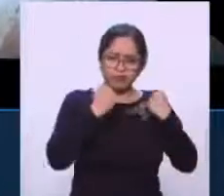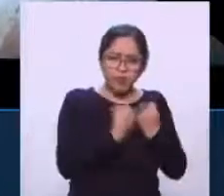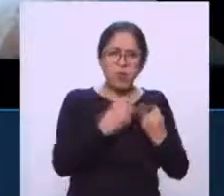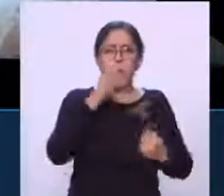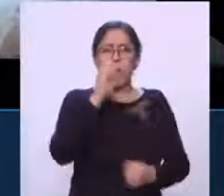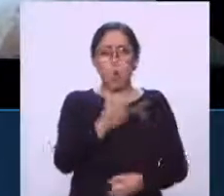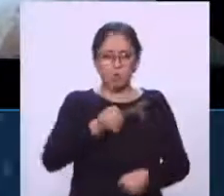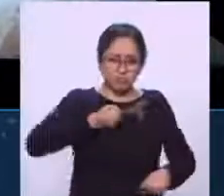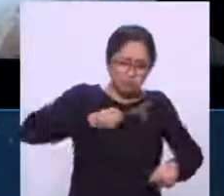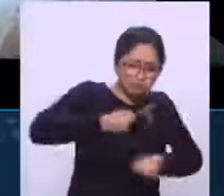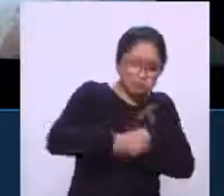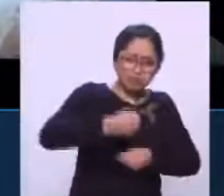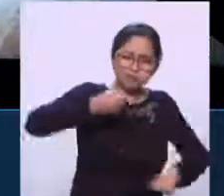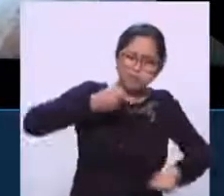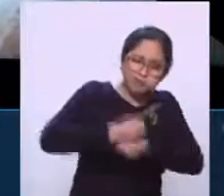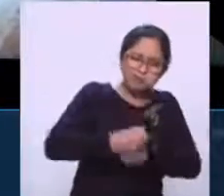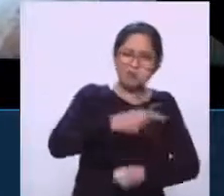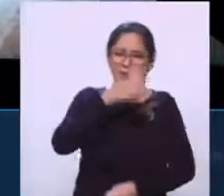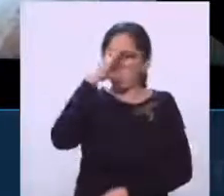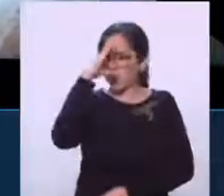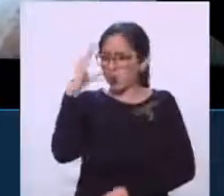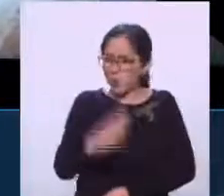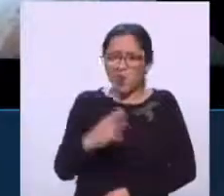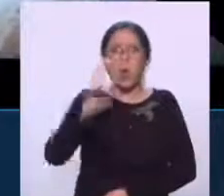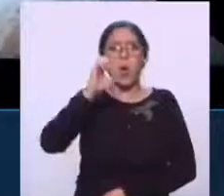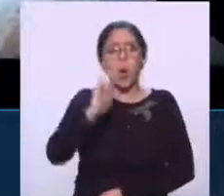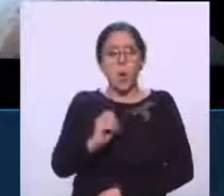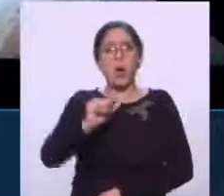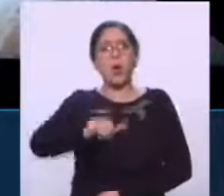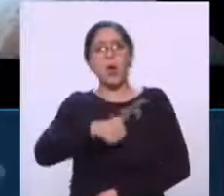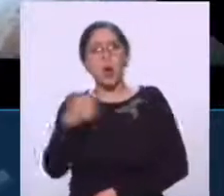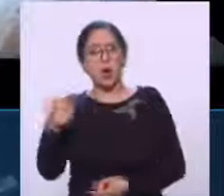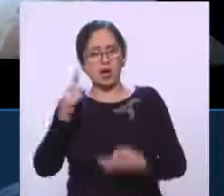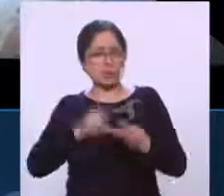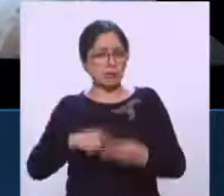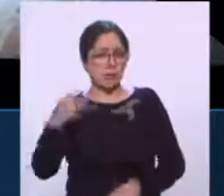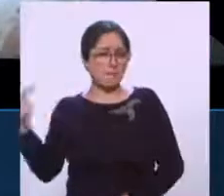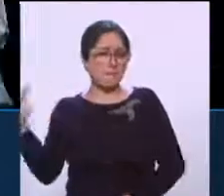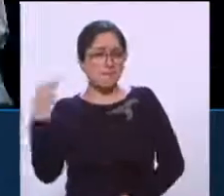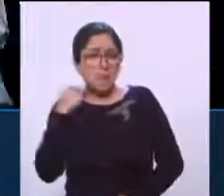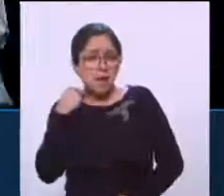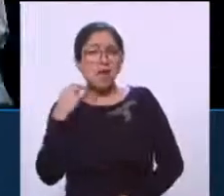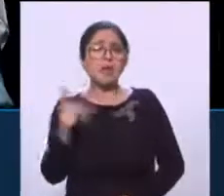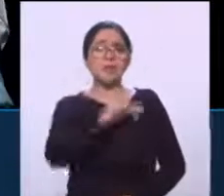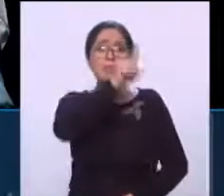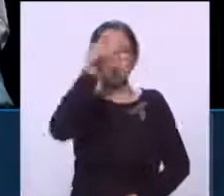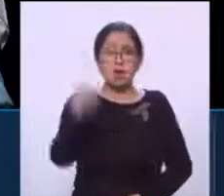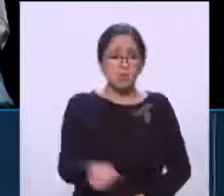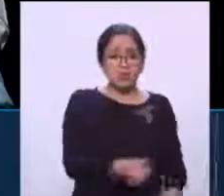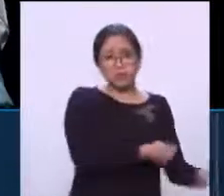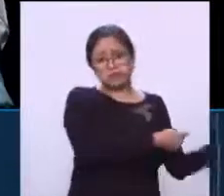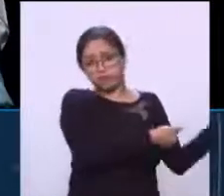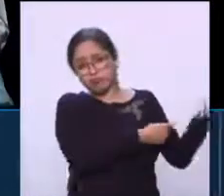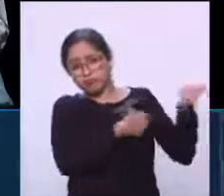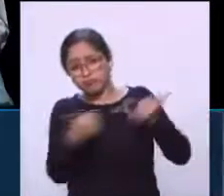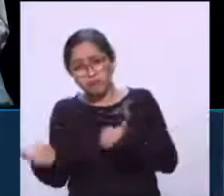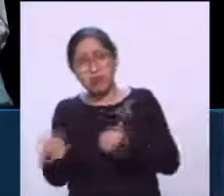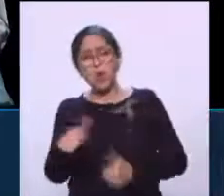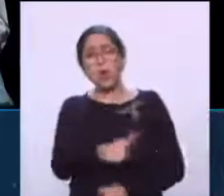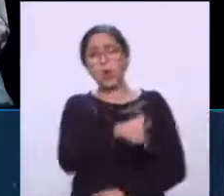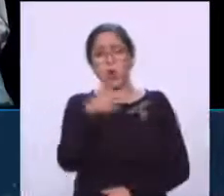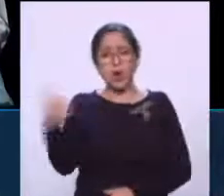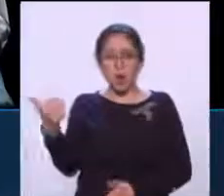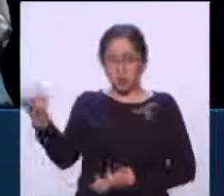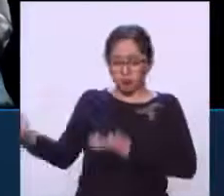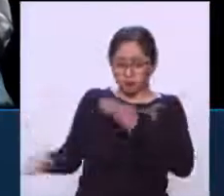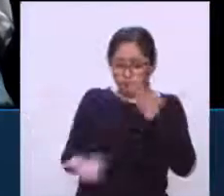crueles, tortura, etcétera; en tercer lugar, el asesinato, y luego el traslado del cuerpo, y luego la inhumación ilegal del cuerpo. Es decir, hay